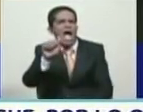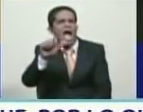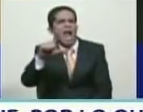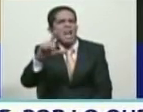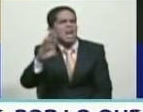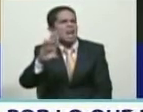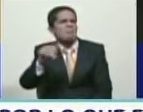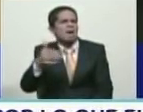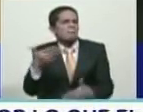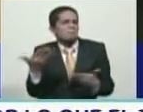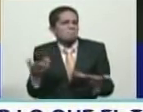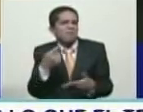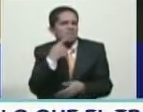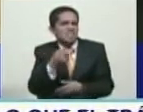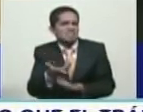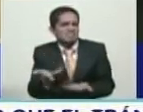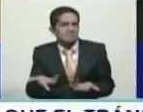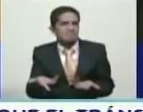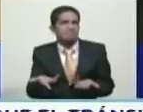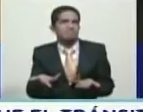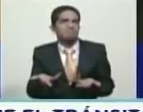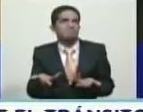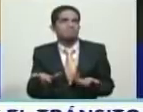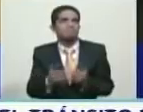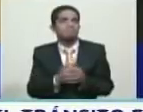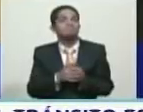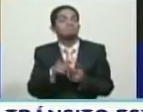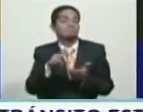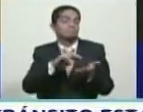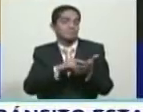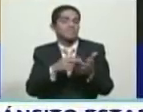¿qué está diciendo el ALBA?